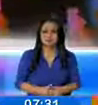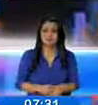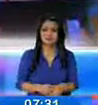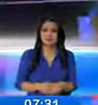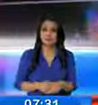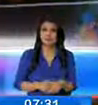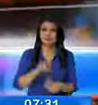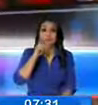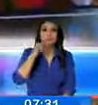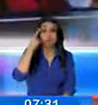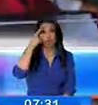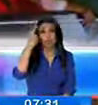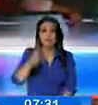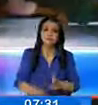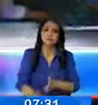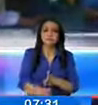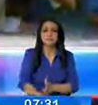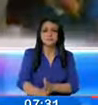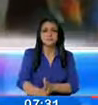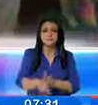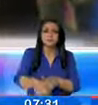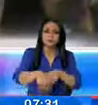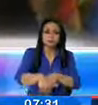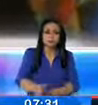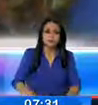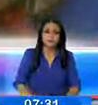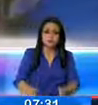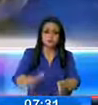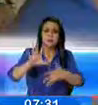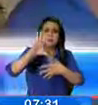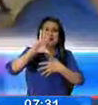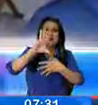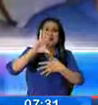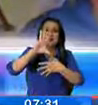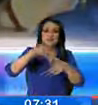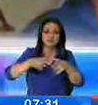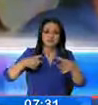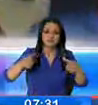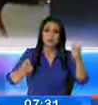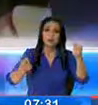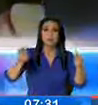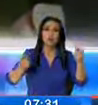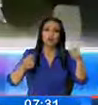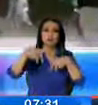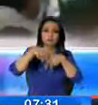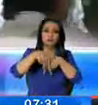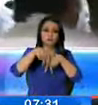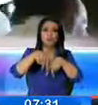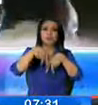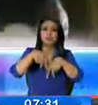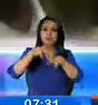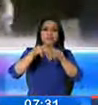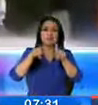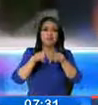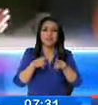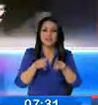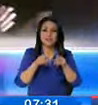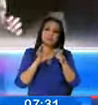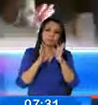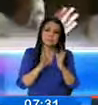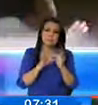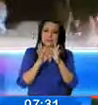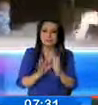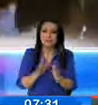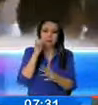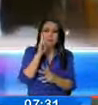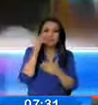Correa recorrió gran parte de la Avenida de las Américas desde un camión y estuvo acompañado de varios dirigentes